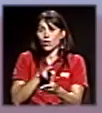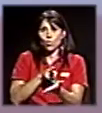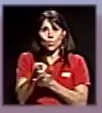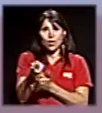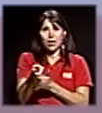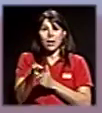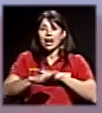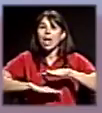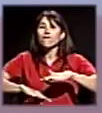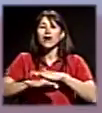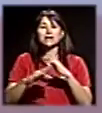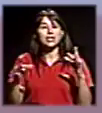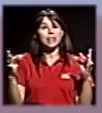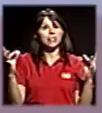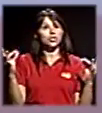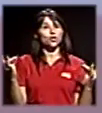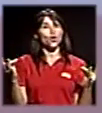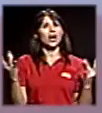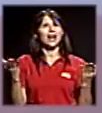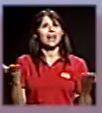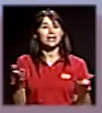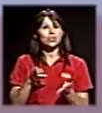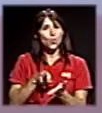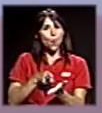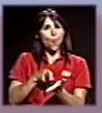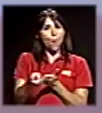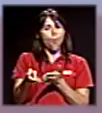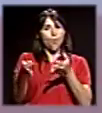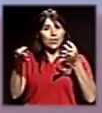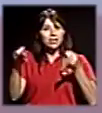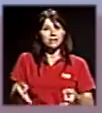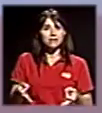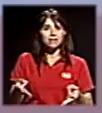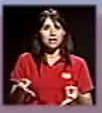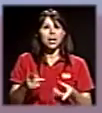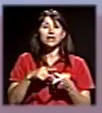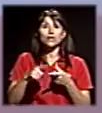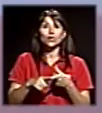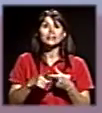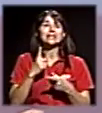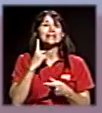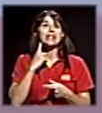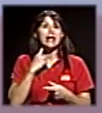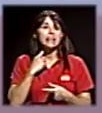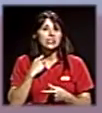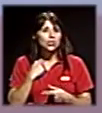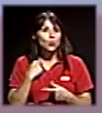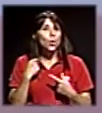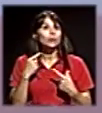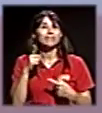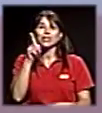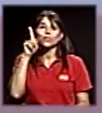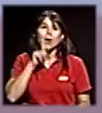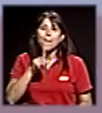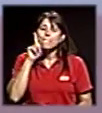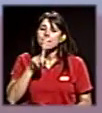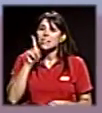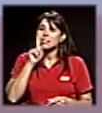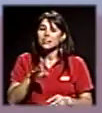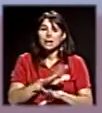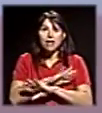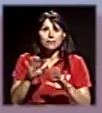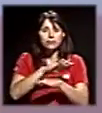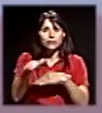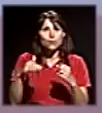base del yoga es SAT es honestidad entonces en la adicción es una es un es una gran mentira de principio a fin